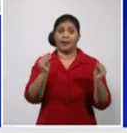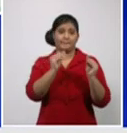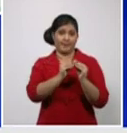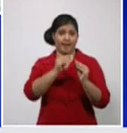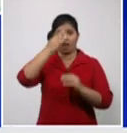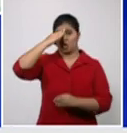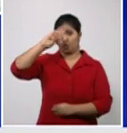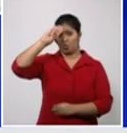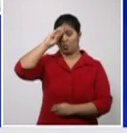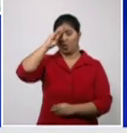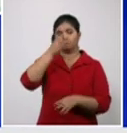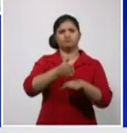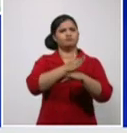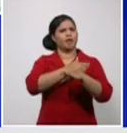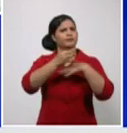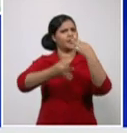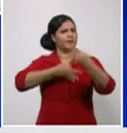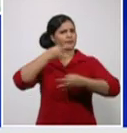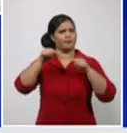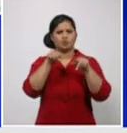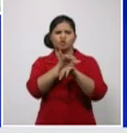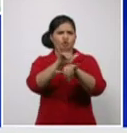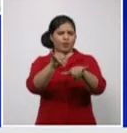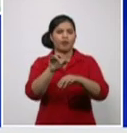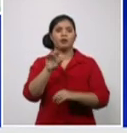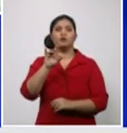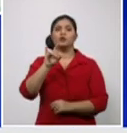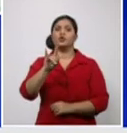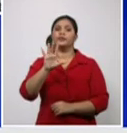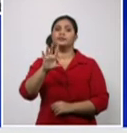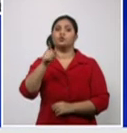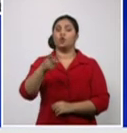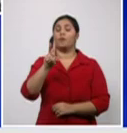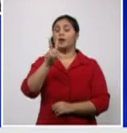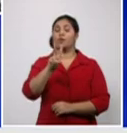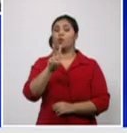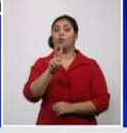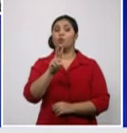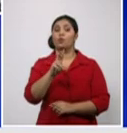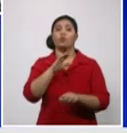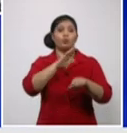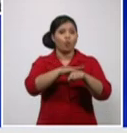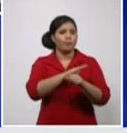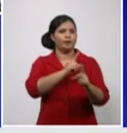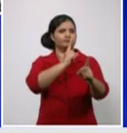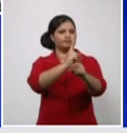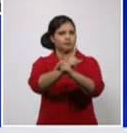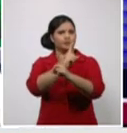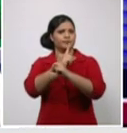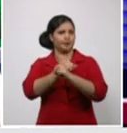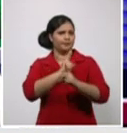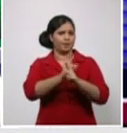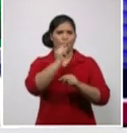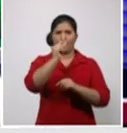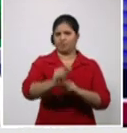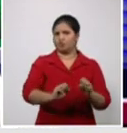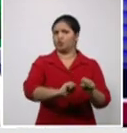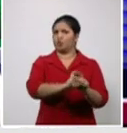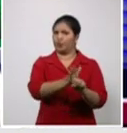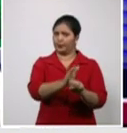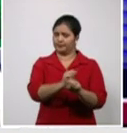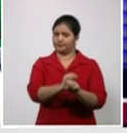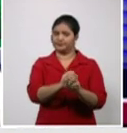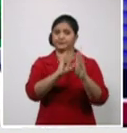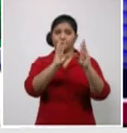habíamos dicho, el 95,2 contactos de casos confirmados. Las tasas de incidencia de casos